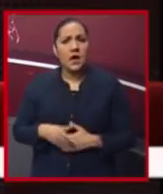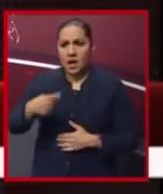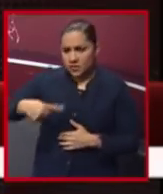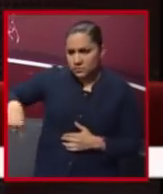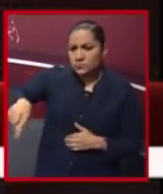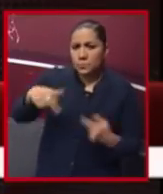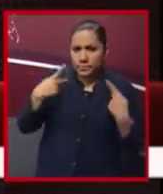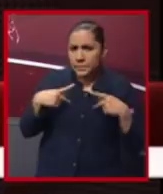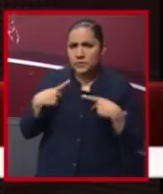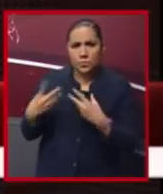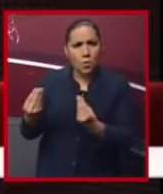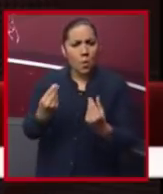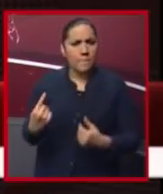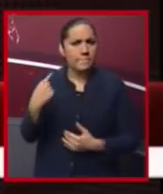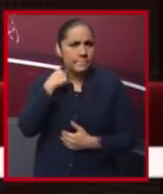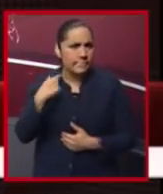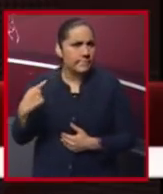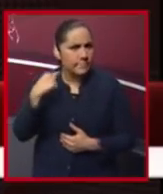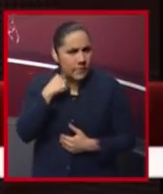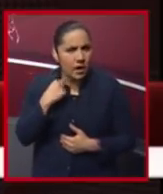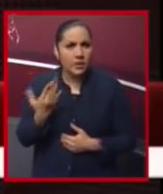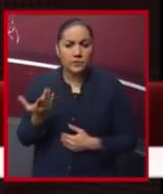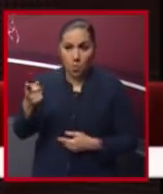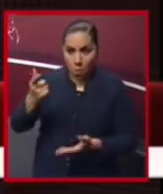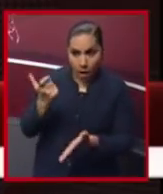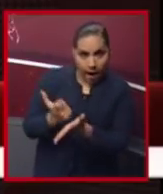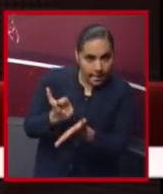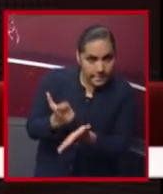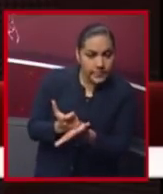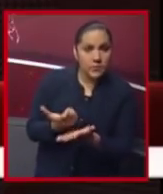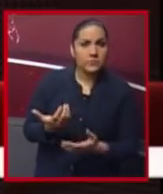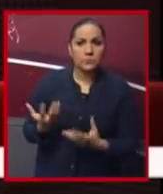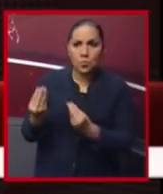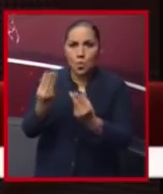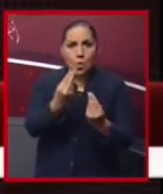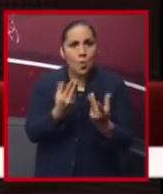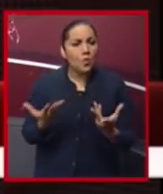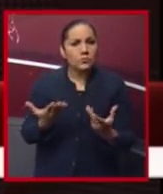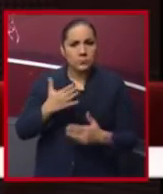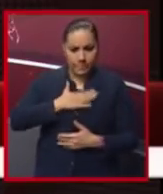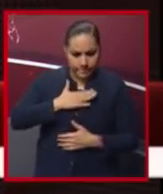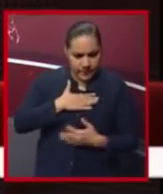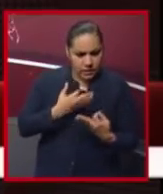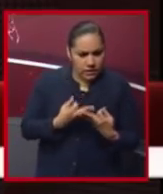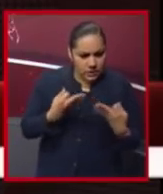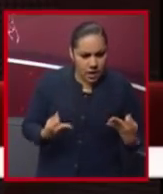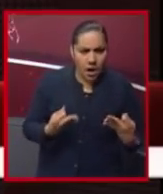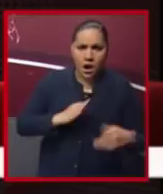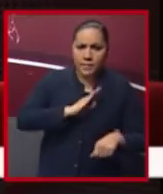amenazados, presos injustamente por defender sus territorios,